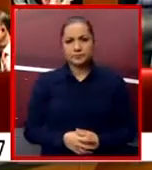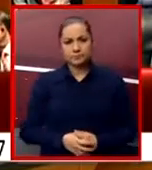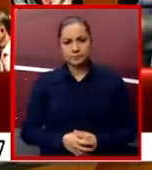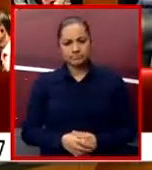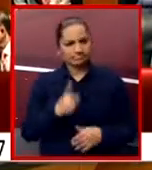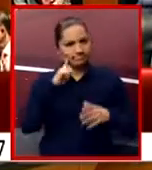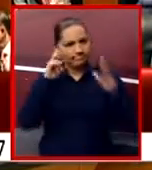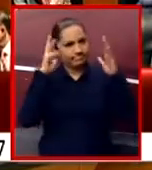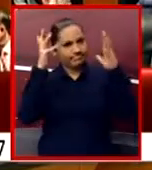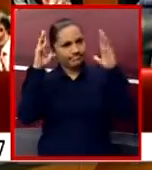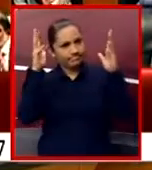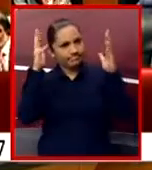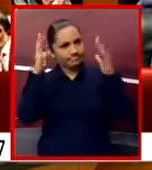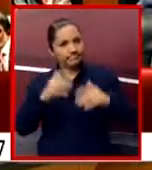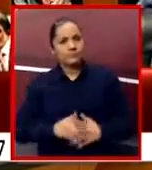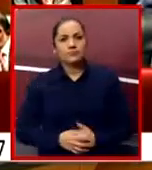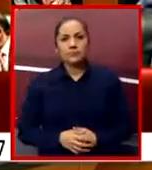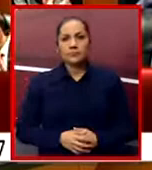Esta